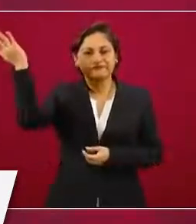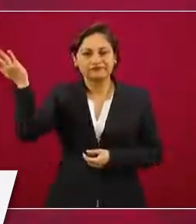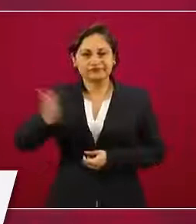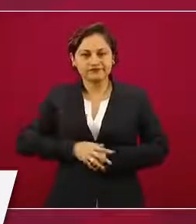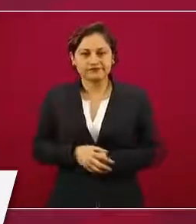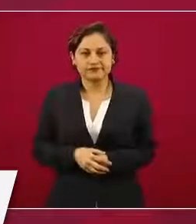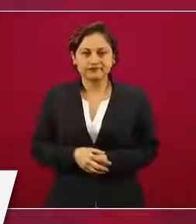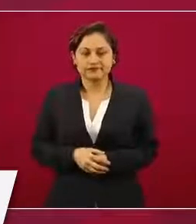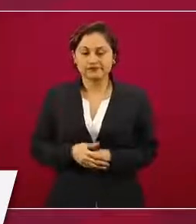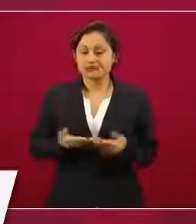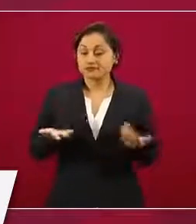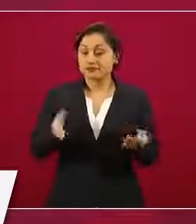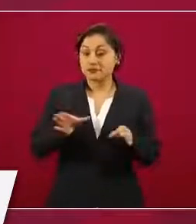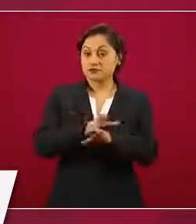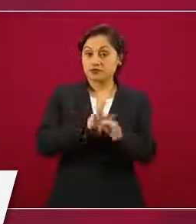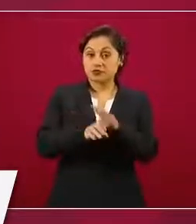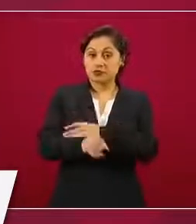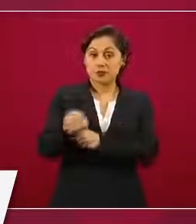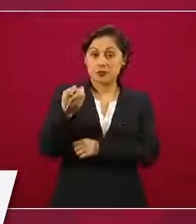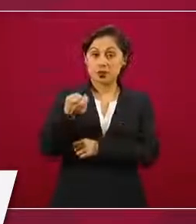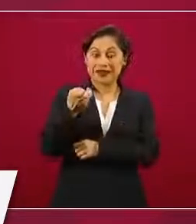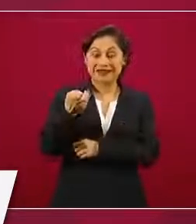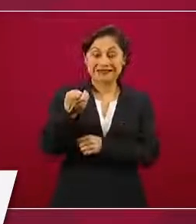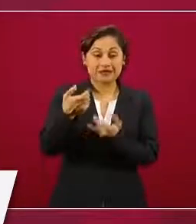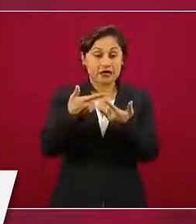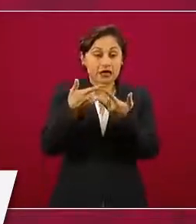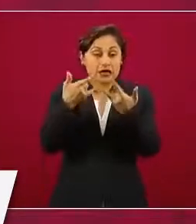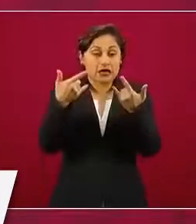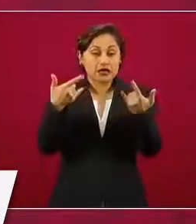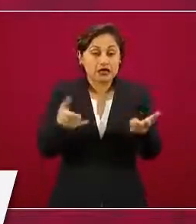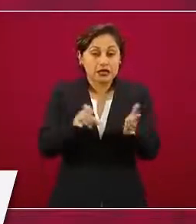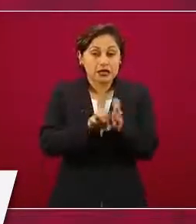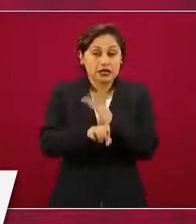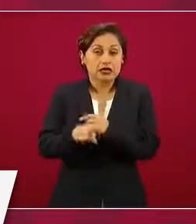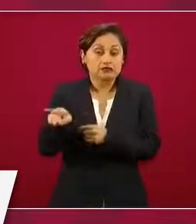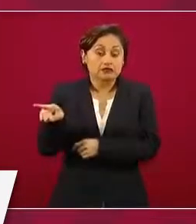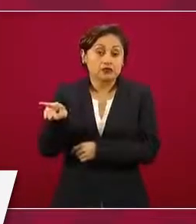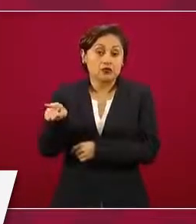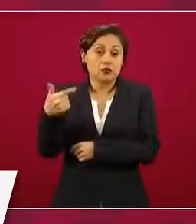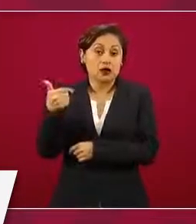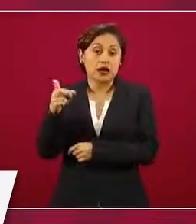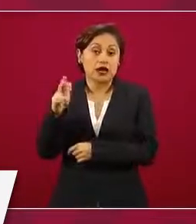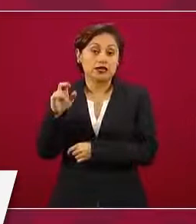pasó a este señor García Luna.